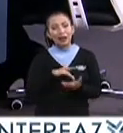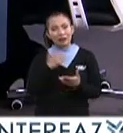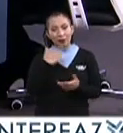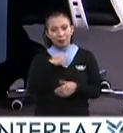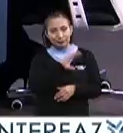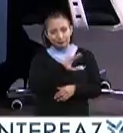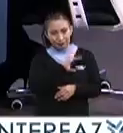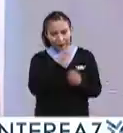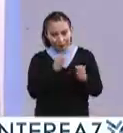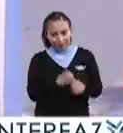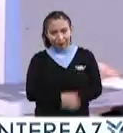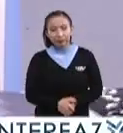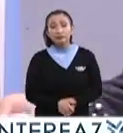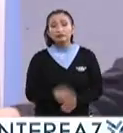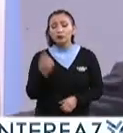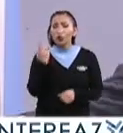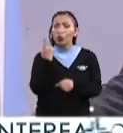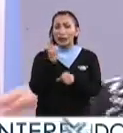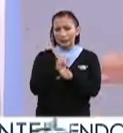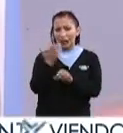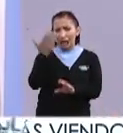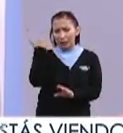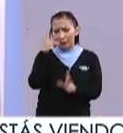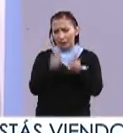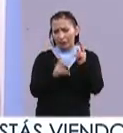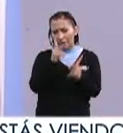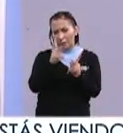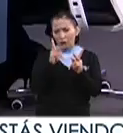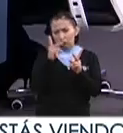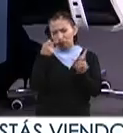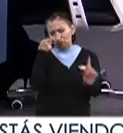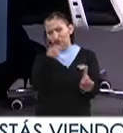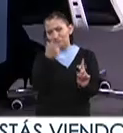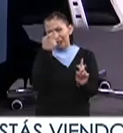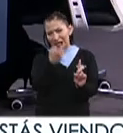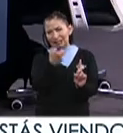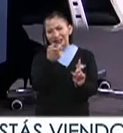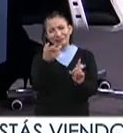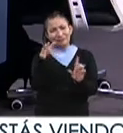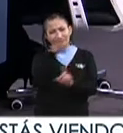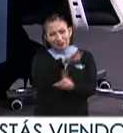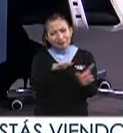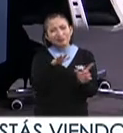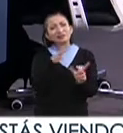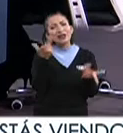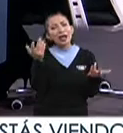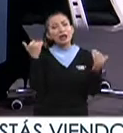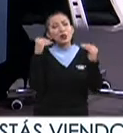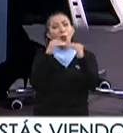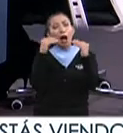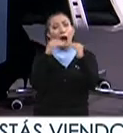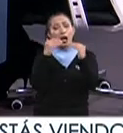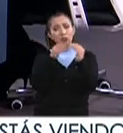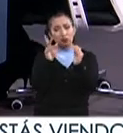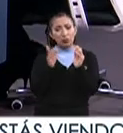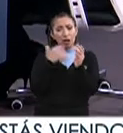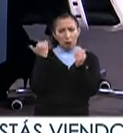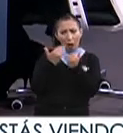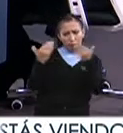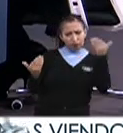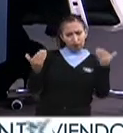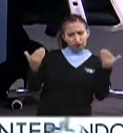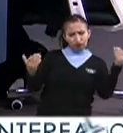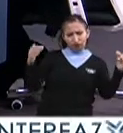bienvenido como todos los jueves. La semana pasada pues platicamos un poco sobre pues esta cuestión de la igualdad y la paridad que se